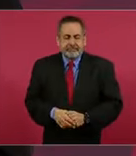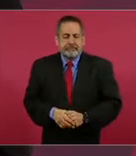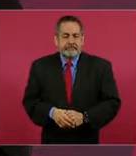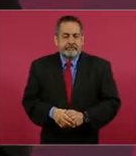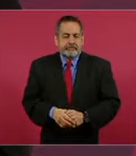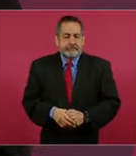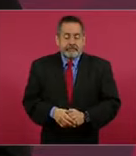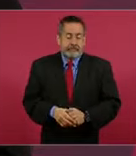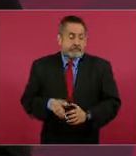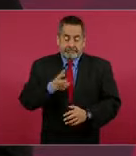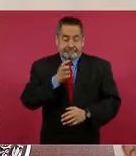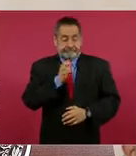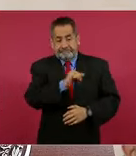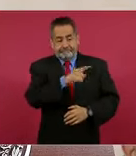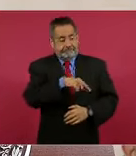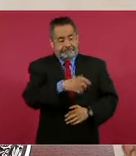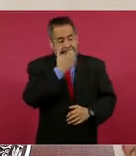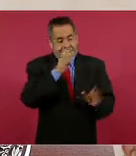Pero así son, ¿eh?